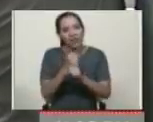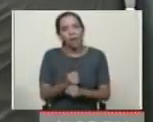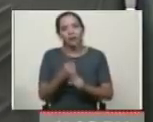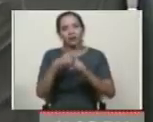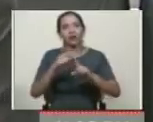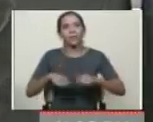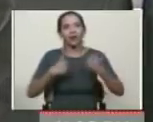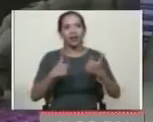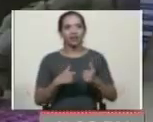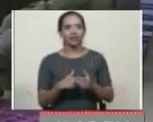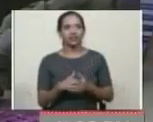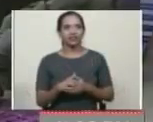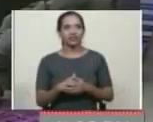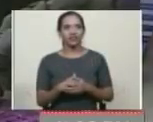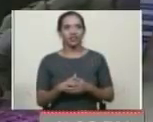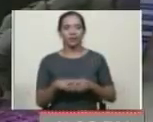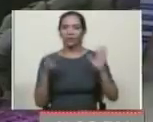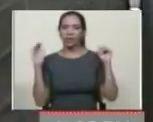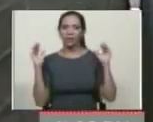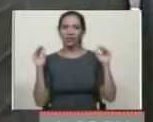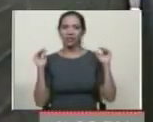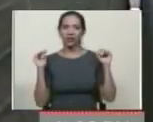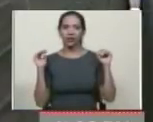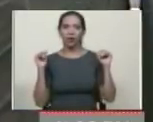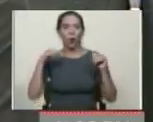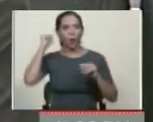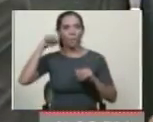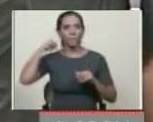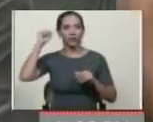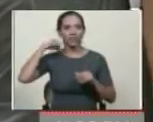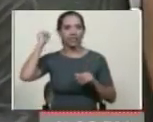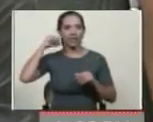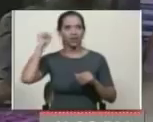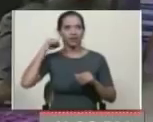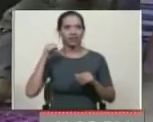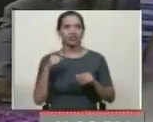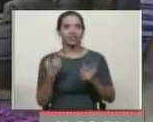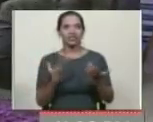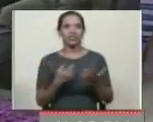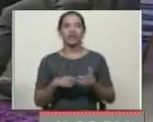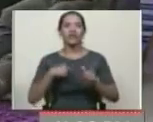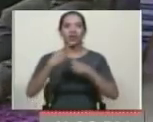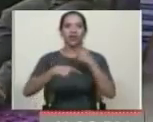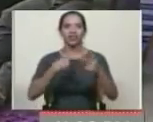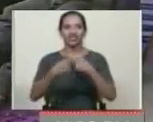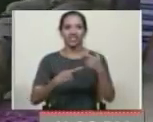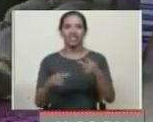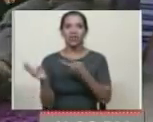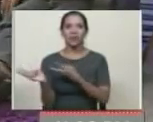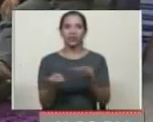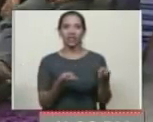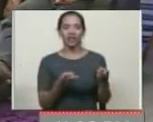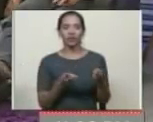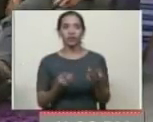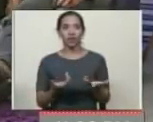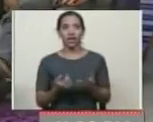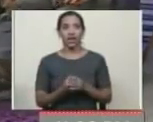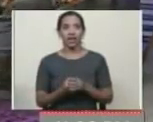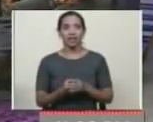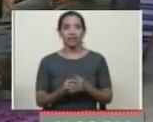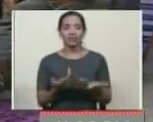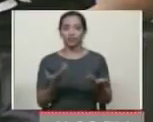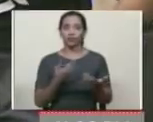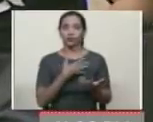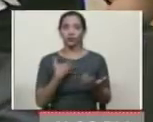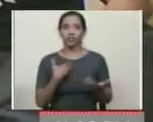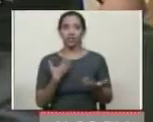Mira, voy a tener que despedirlos por ahora. Los voy a dejar con un video. Y llegó, ya vienen los otros invitados. Lo voy a dejar. Mira, a propósito de los formatos, yo estoy